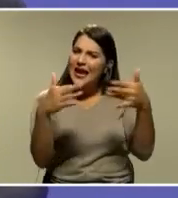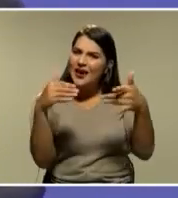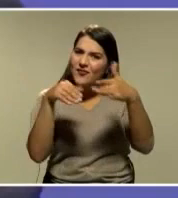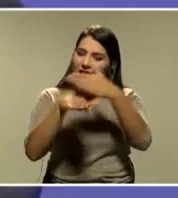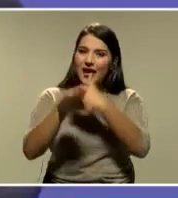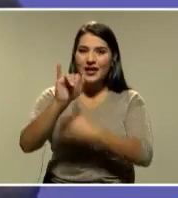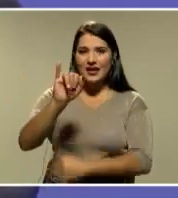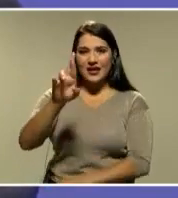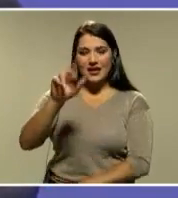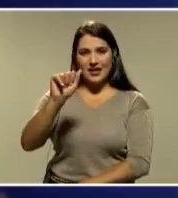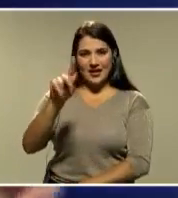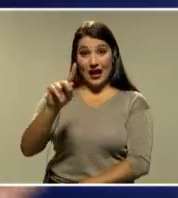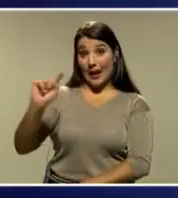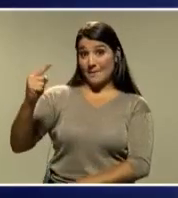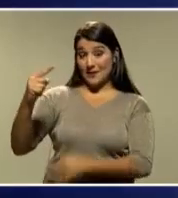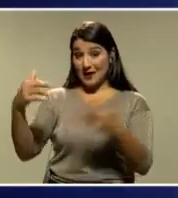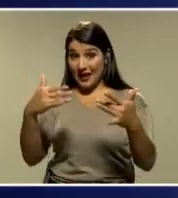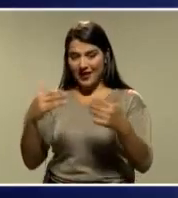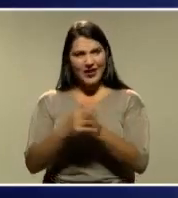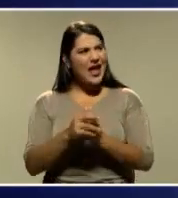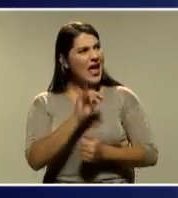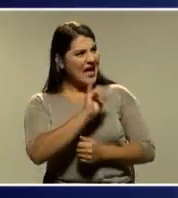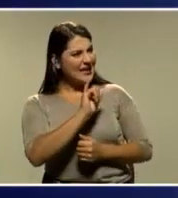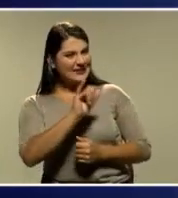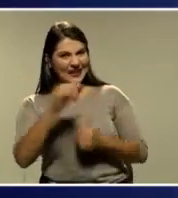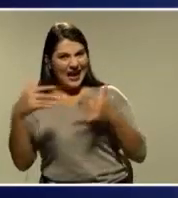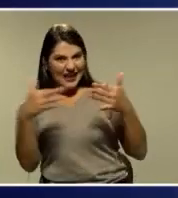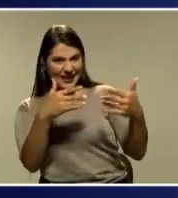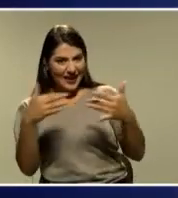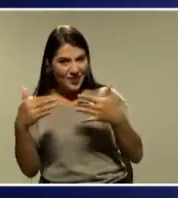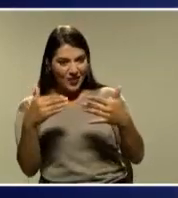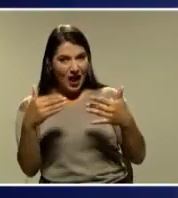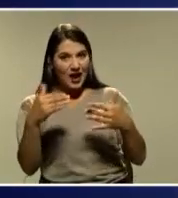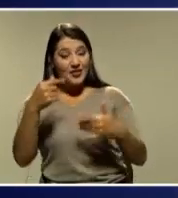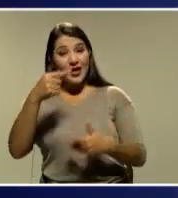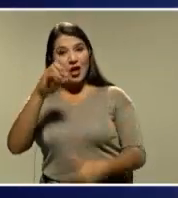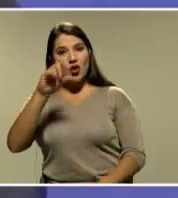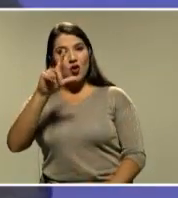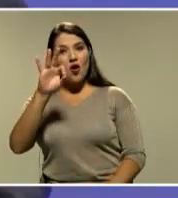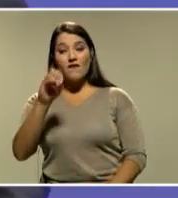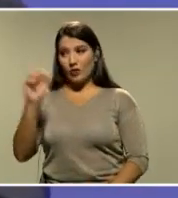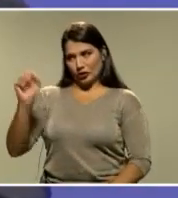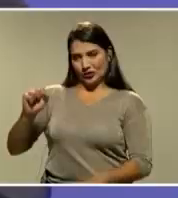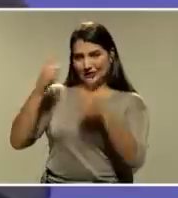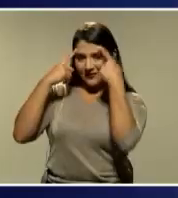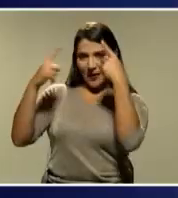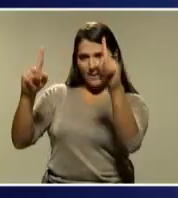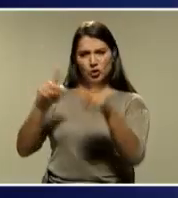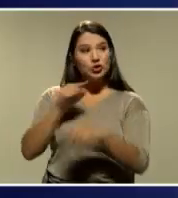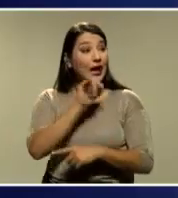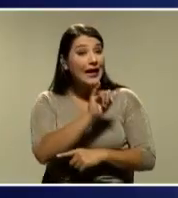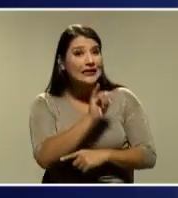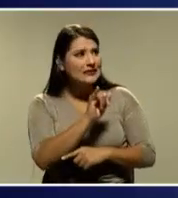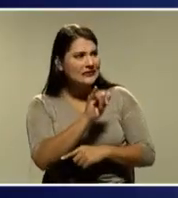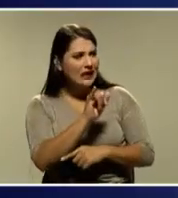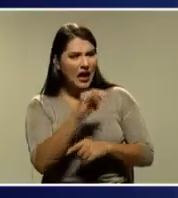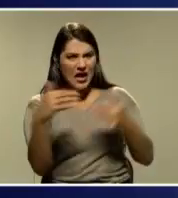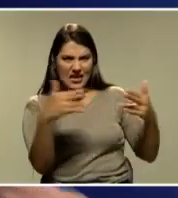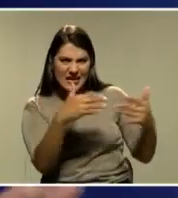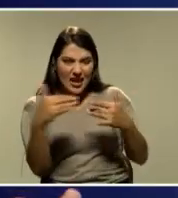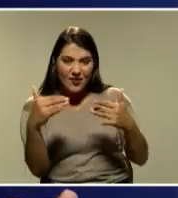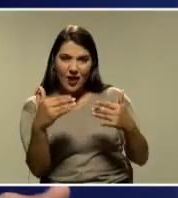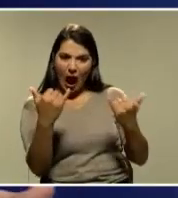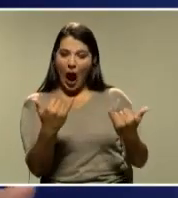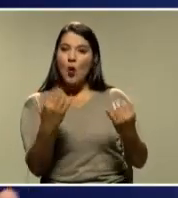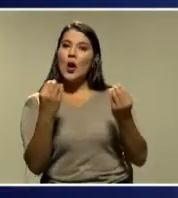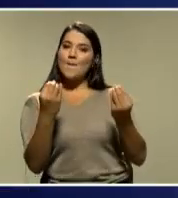primera guerra de Irak. Le iba a preguntar, esa guerra además, la guerra del Golfo. La guerra del Golfo famosa. Esa guerra tiene mucha analogía con hoy